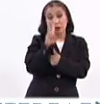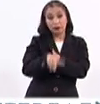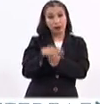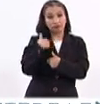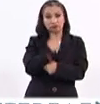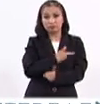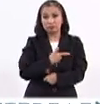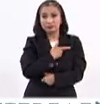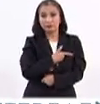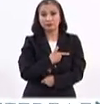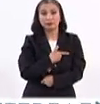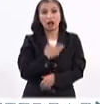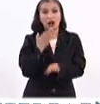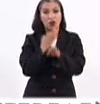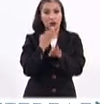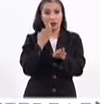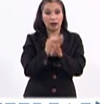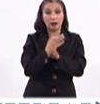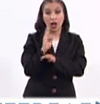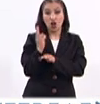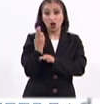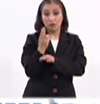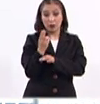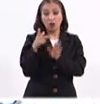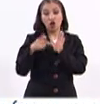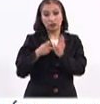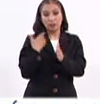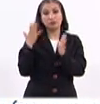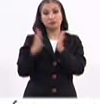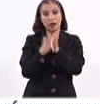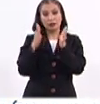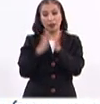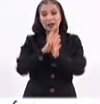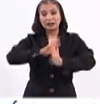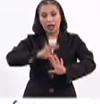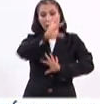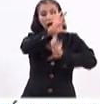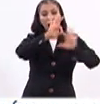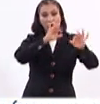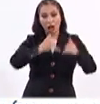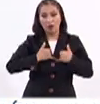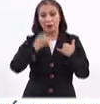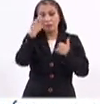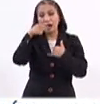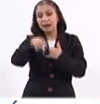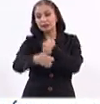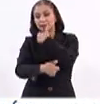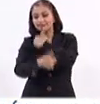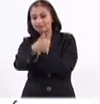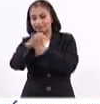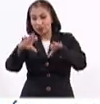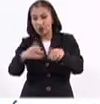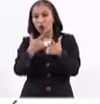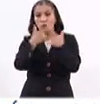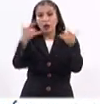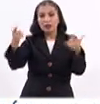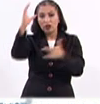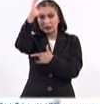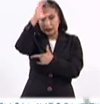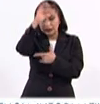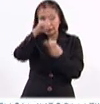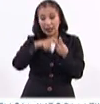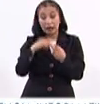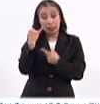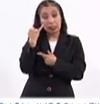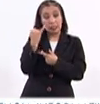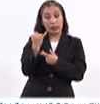realmente es un gusto. Actualmente en noviembre volvemos a participar, ya tengo jóvenes para este tipo de categoría de cuento científico y